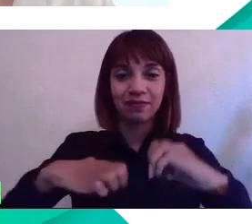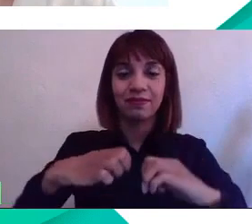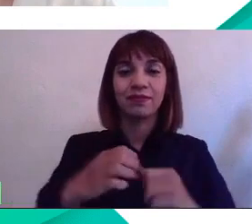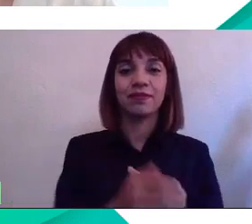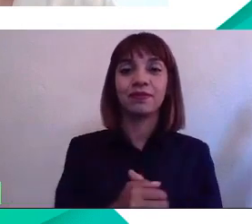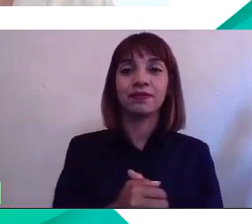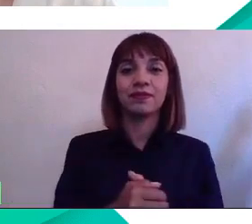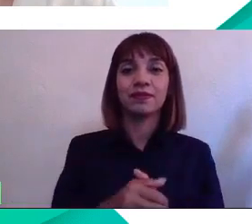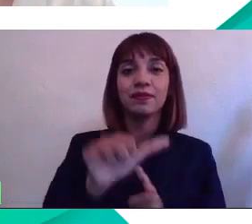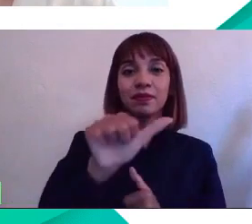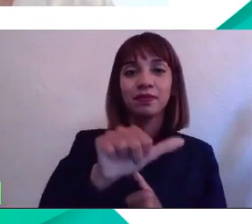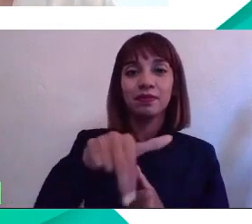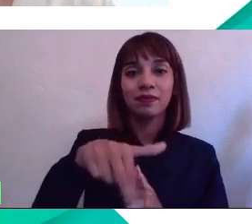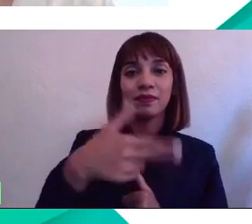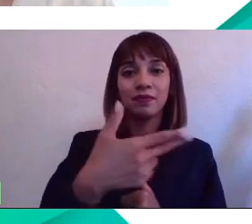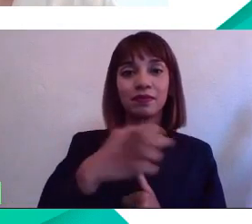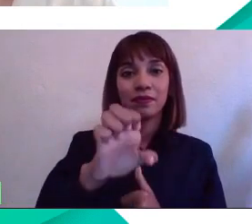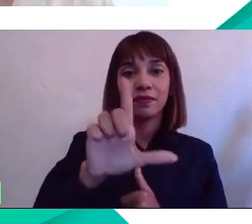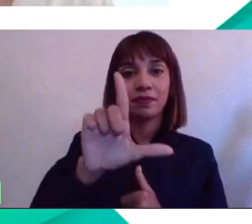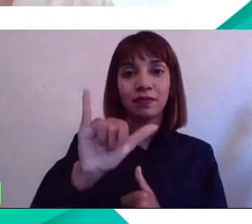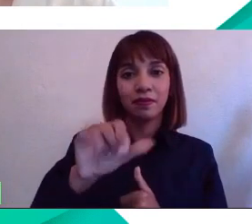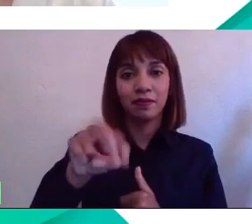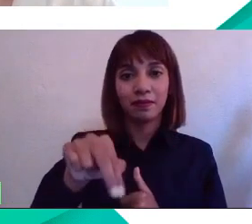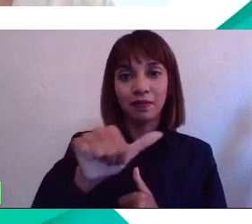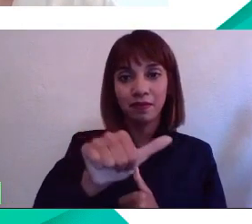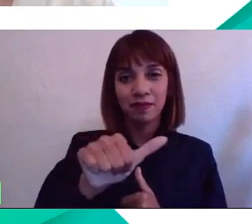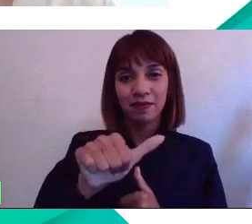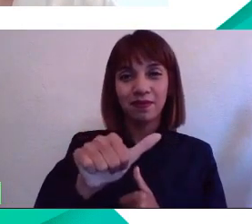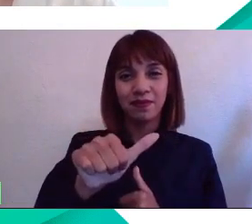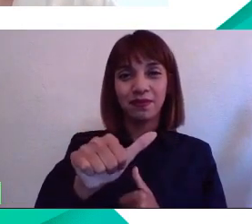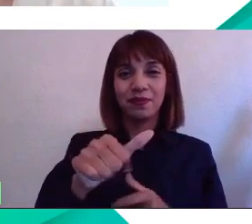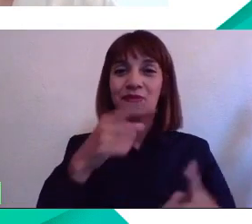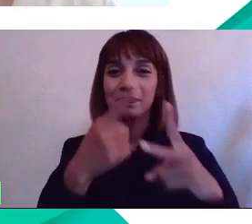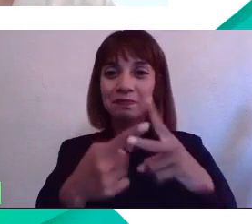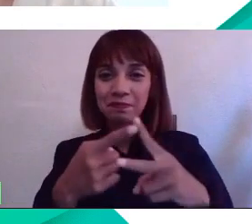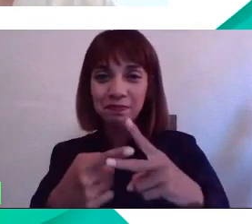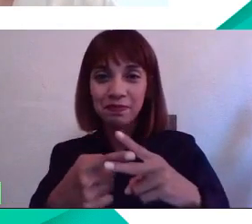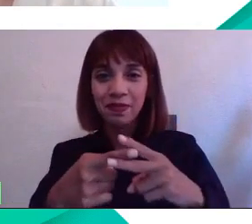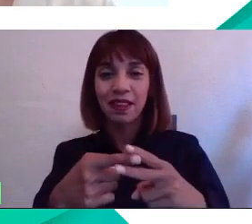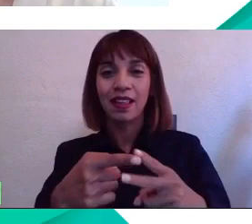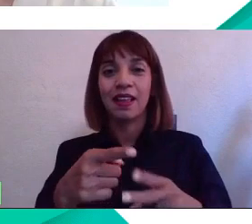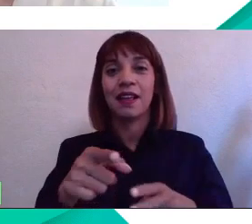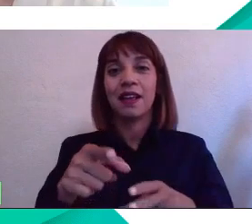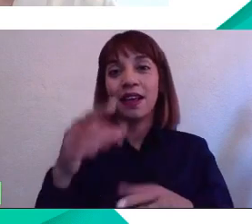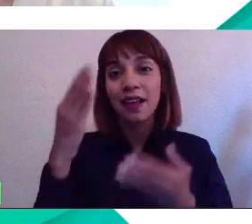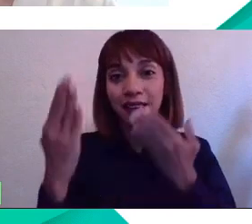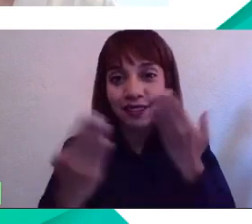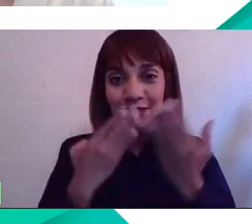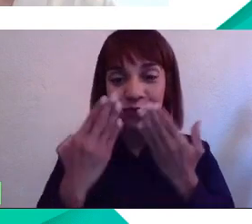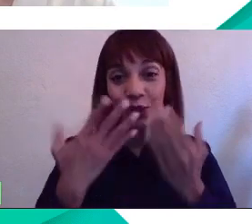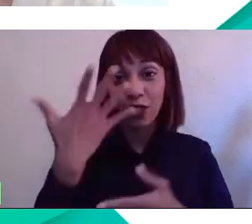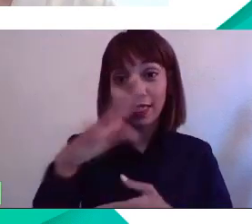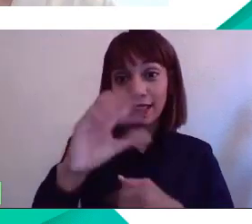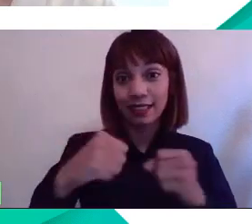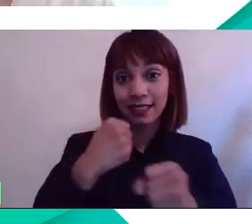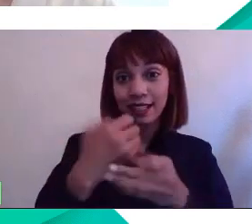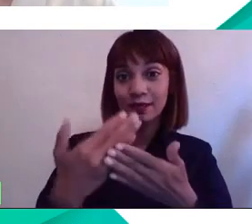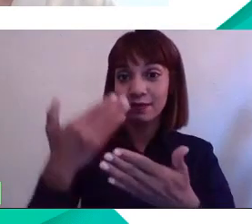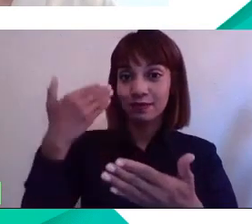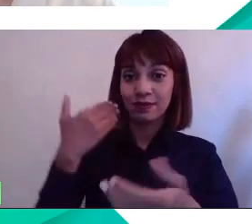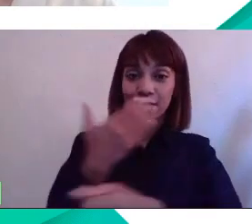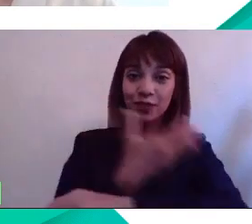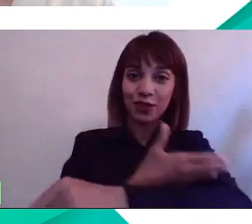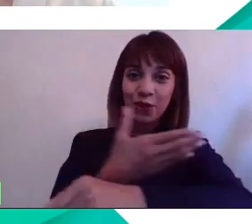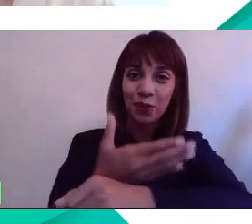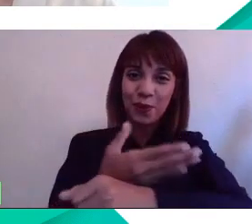a Yelena Cis. Ella es contadora pública nacional, se especializó en economía social y desde hace 10 años acompaña proyectos con